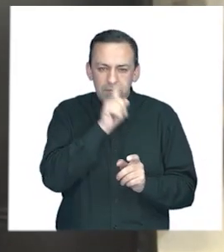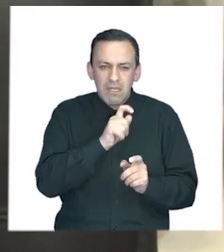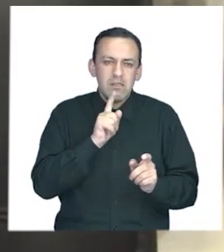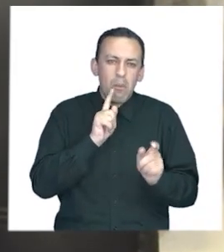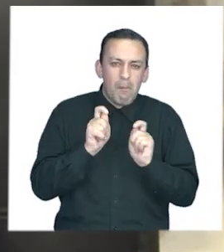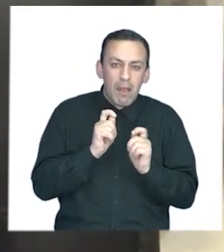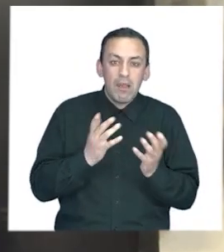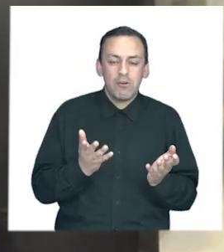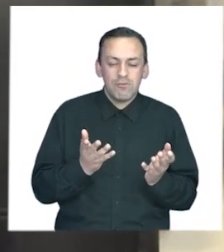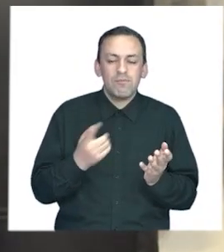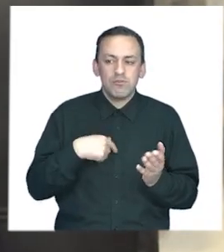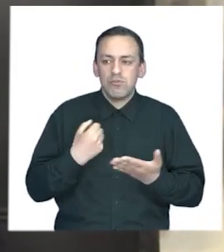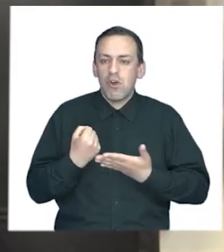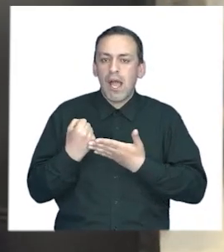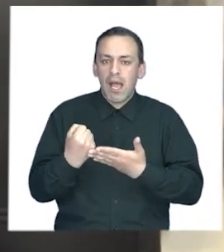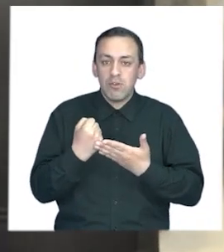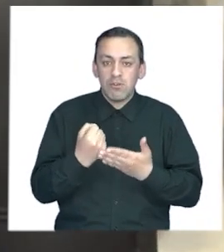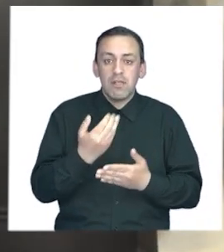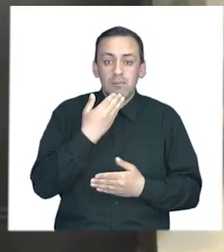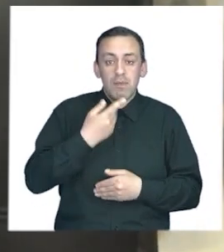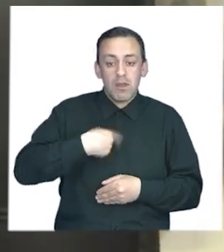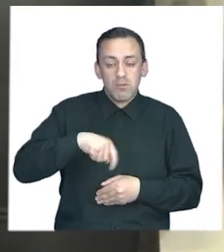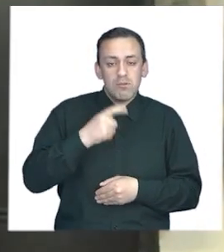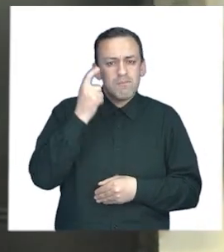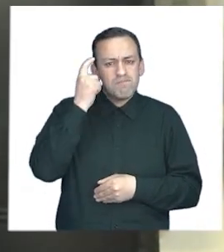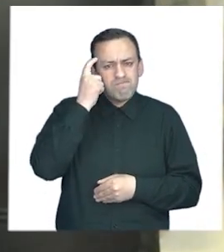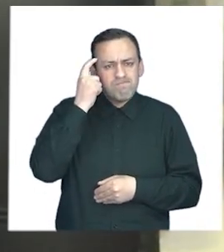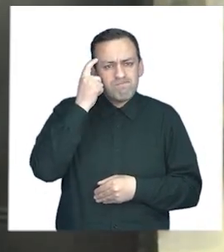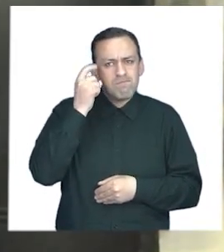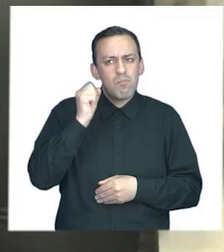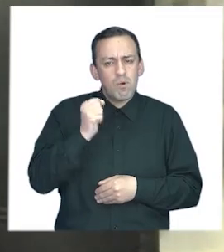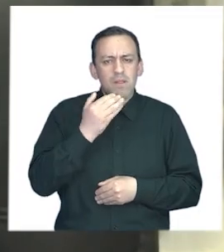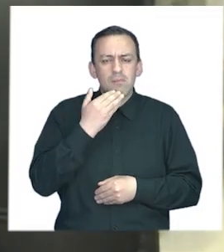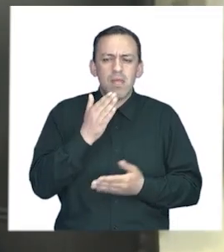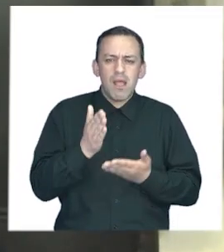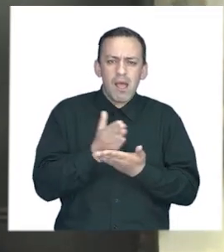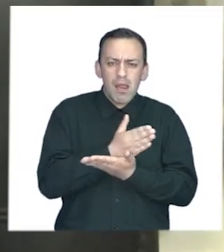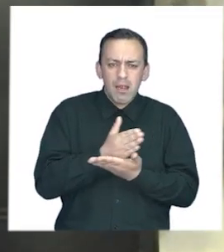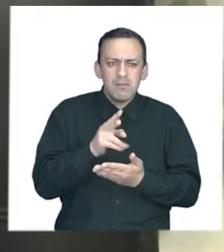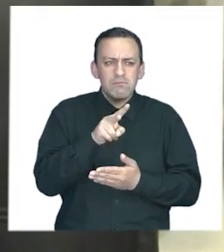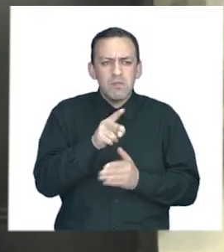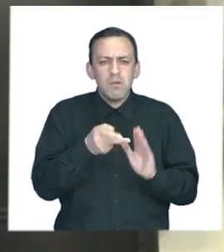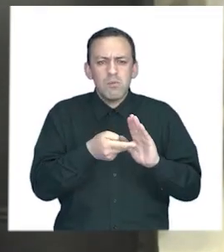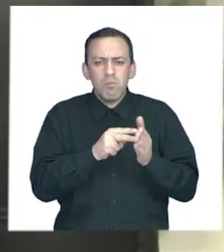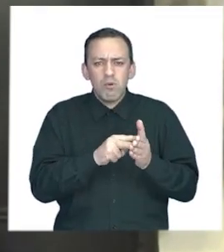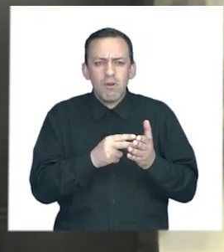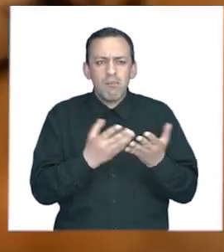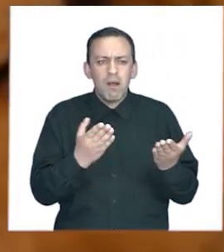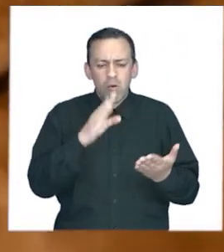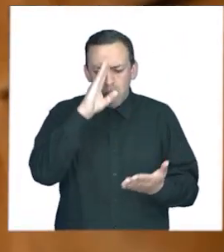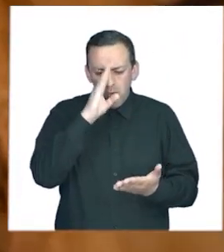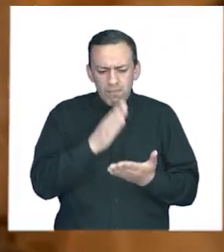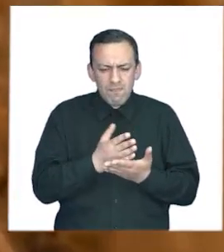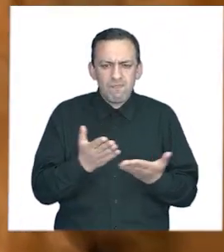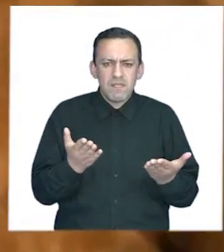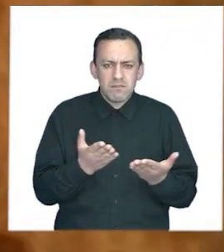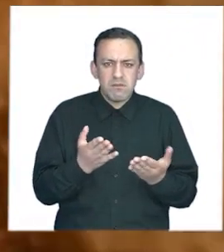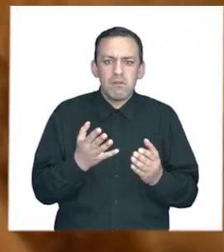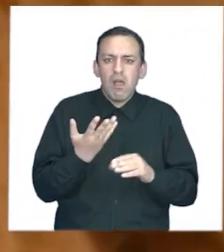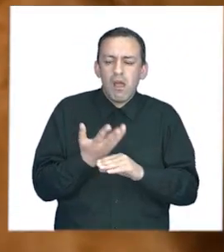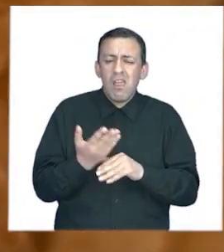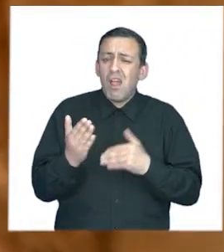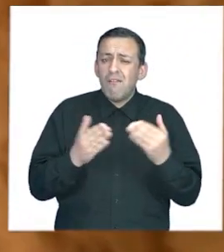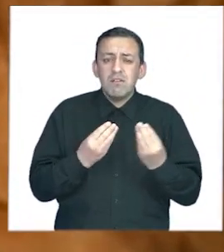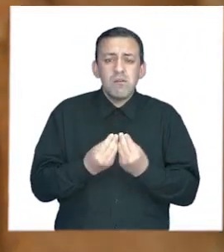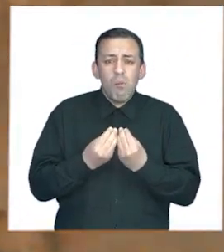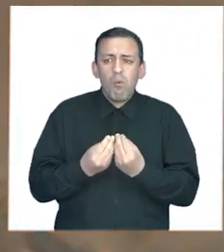crisis. Asimismo, también bajo nuestro pensamiento crítico y capacidad de análisis para poder problematizar, a pesar de la diversidad